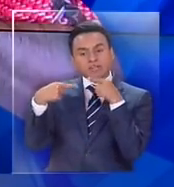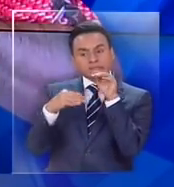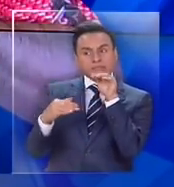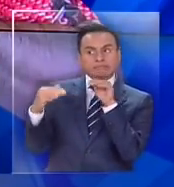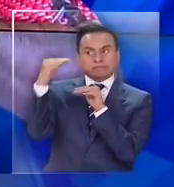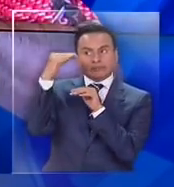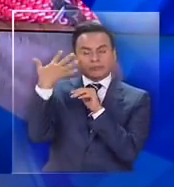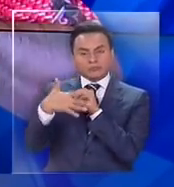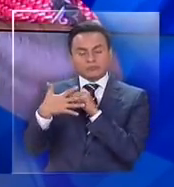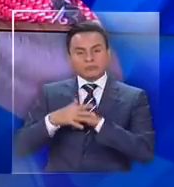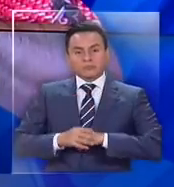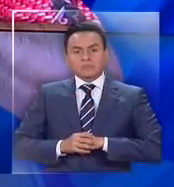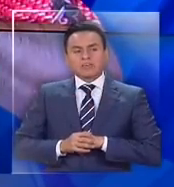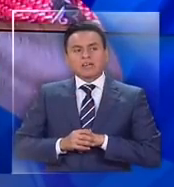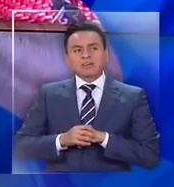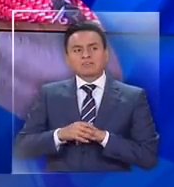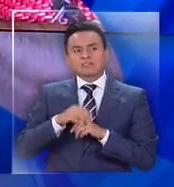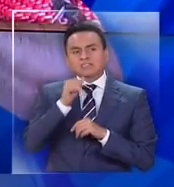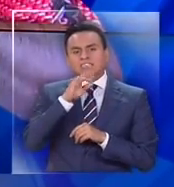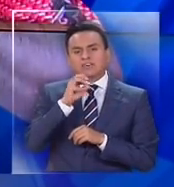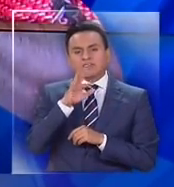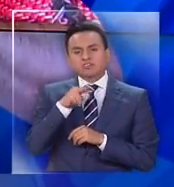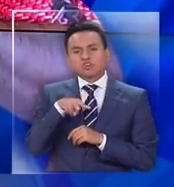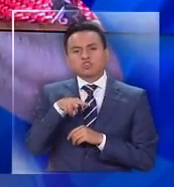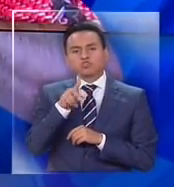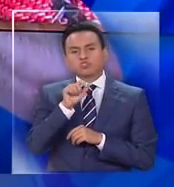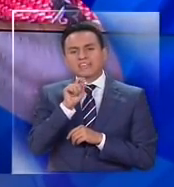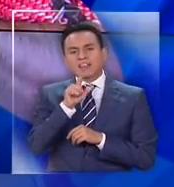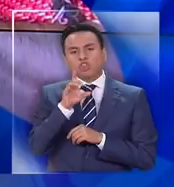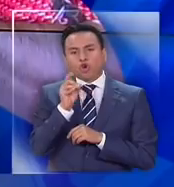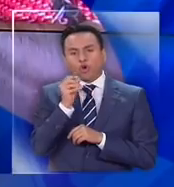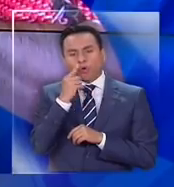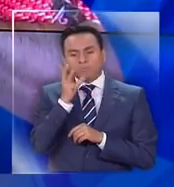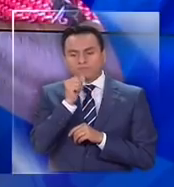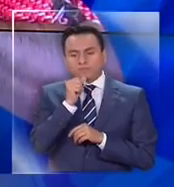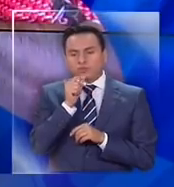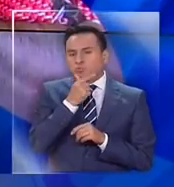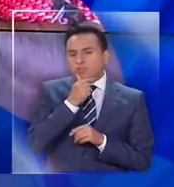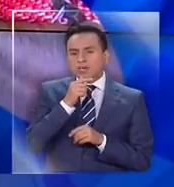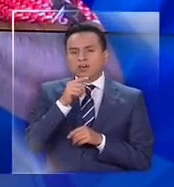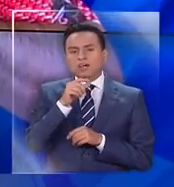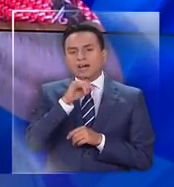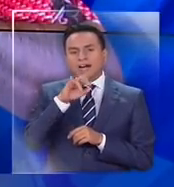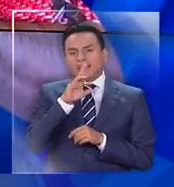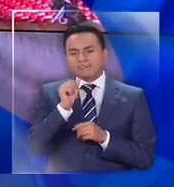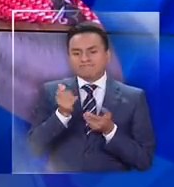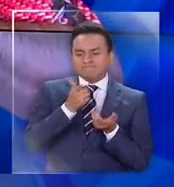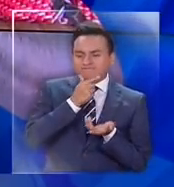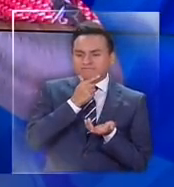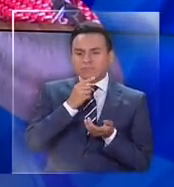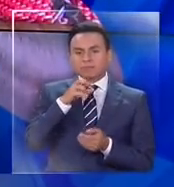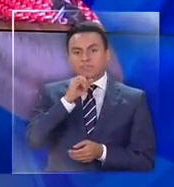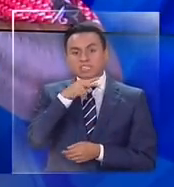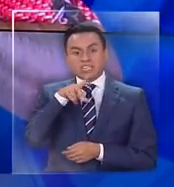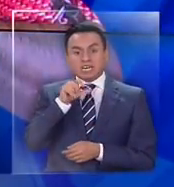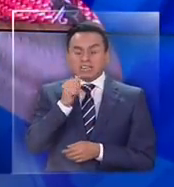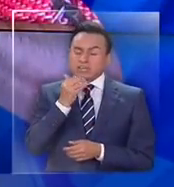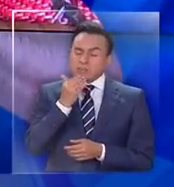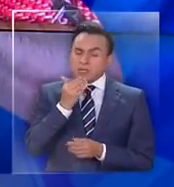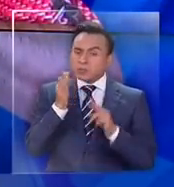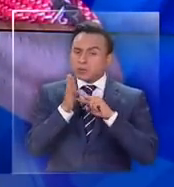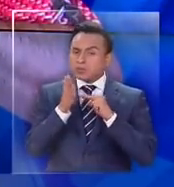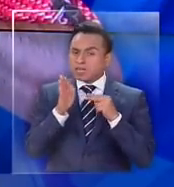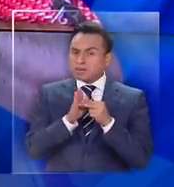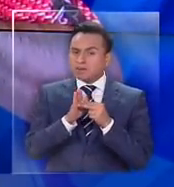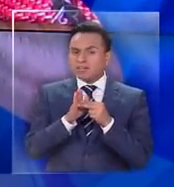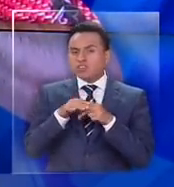primera línea. Ausente Jefferson Soteldo, en duda Gonzalo Jara, Pinilla también con